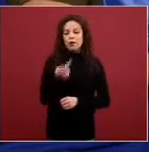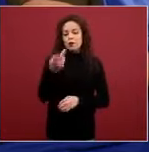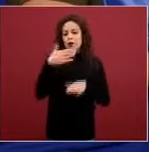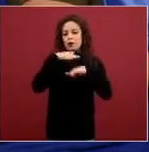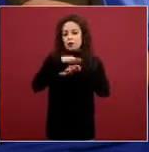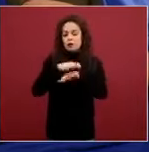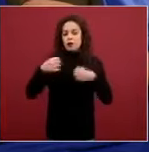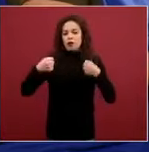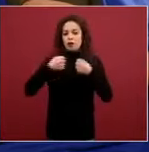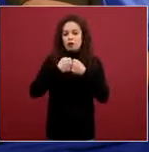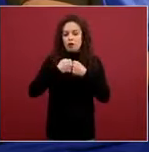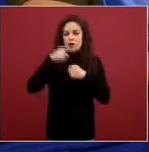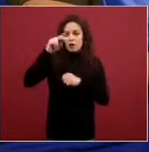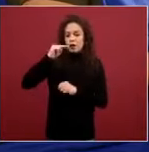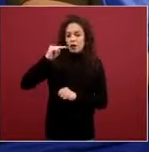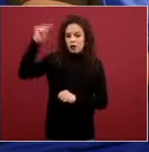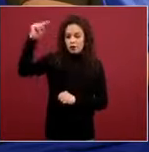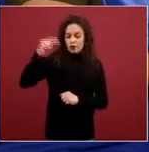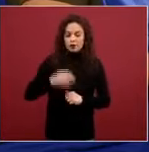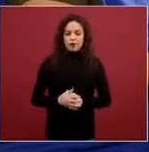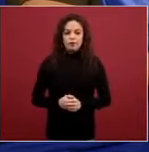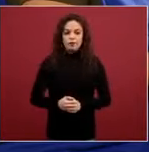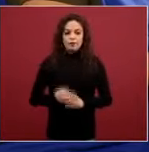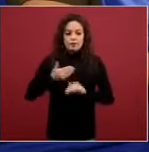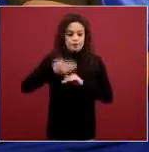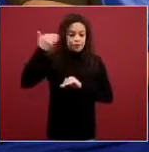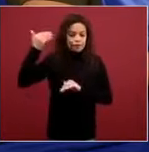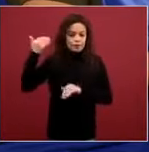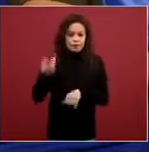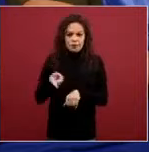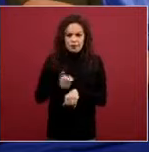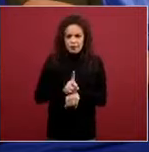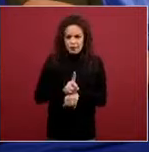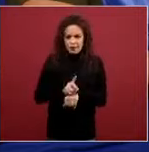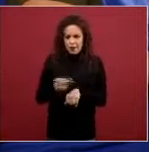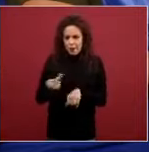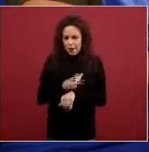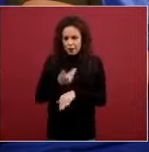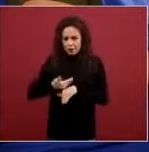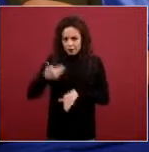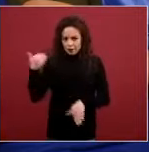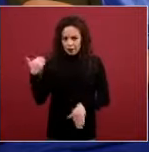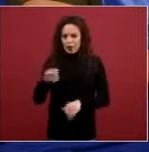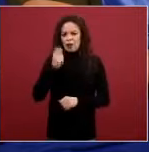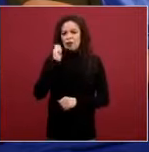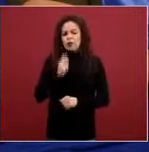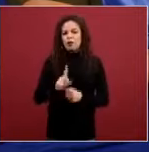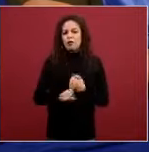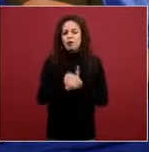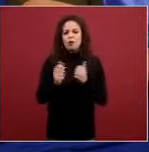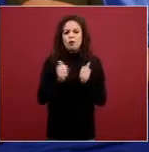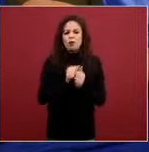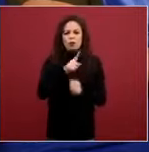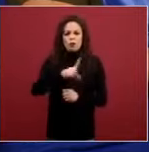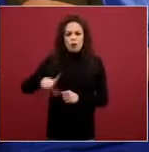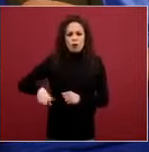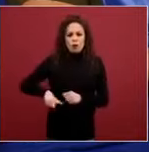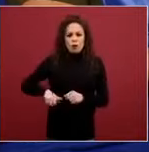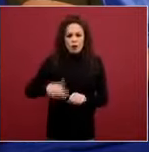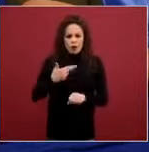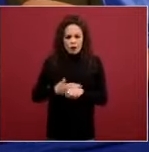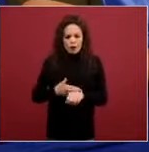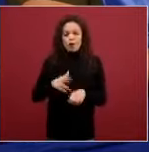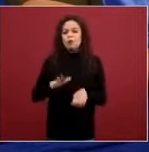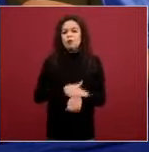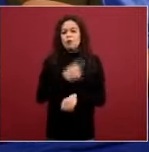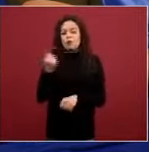Lo que ha pasado, lo que ocurrió en días pasados, más bien con el gobernador, a mí me parece, o usted dígame, es como una gran